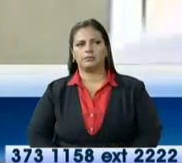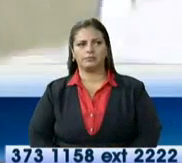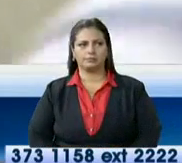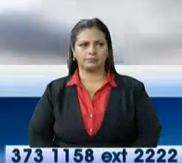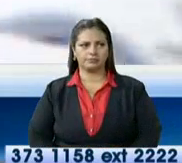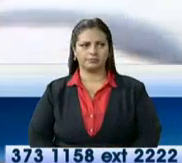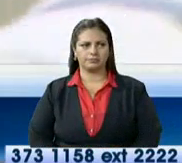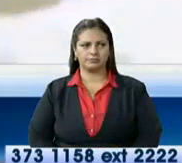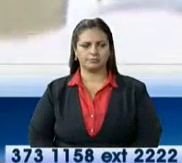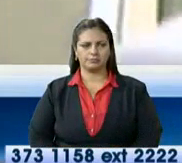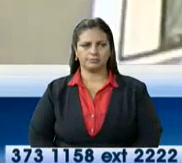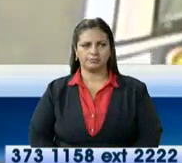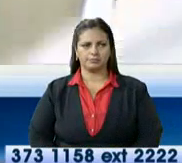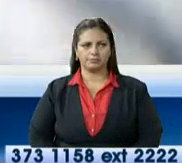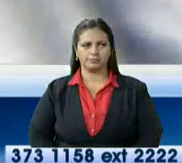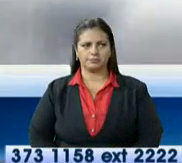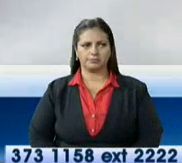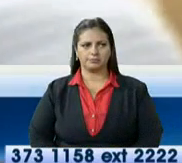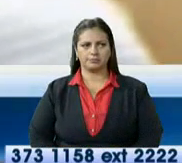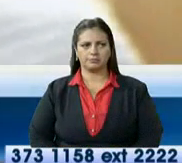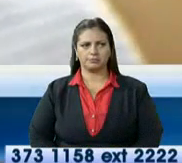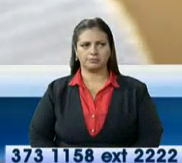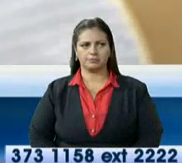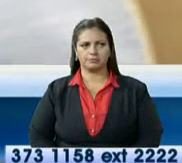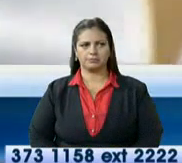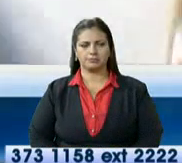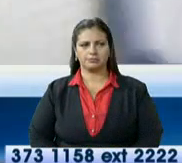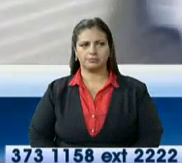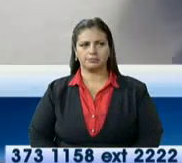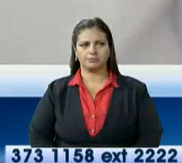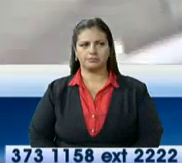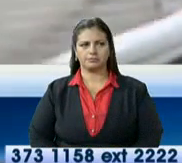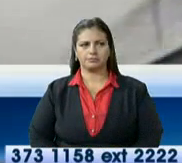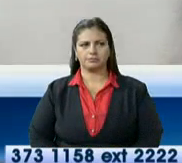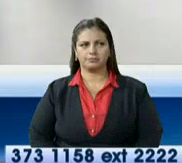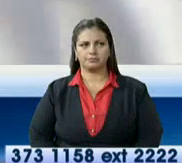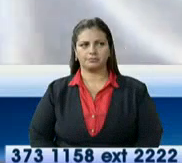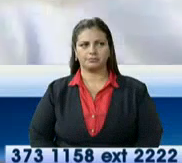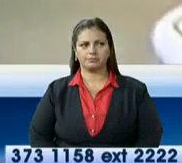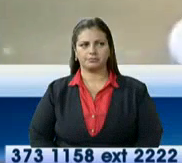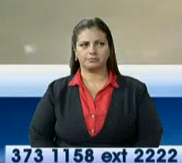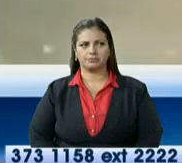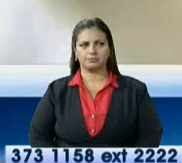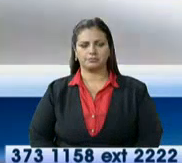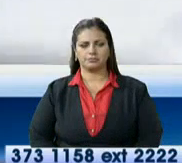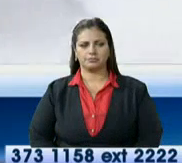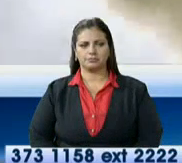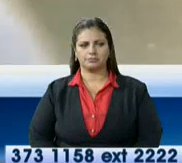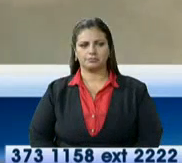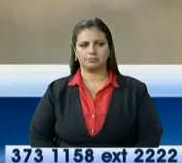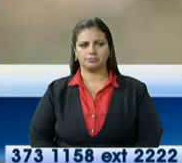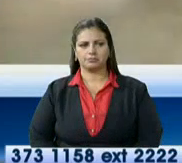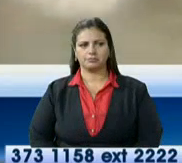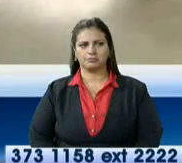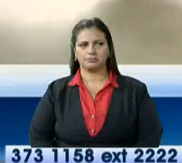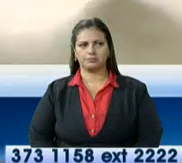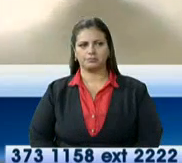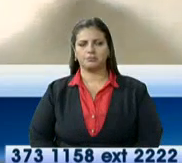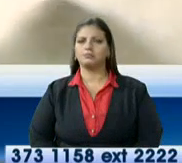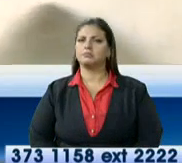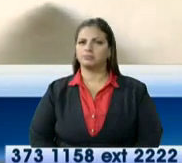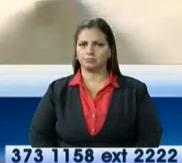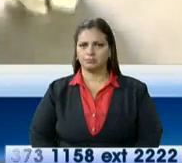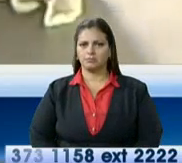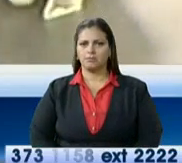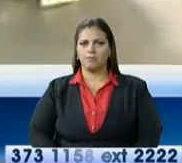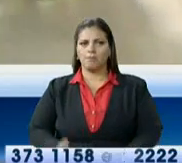2 horas y media. 2 horas y media. Ahí está. No pesa. A ver, aquí están esos 750